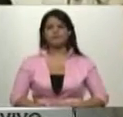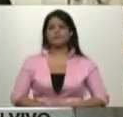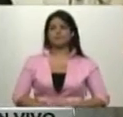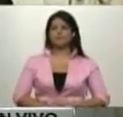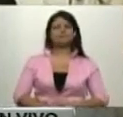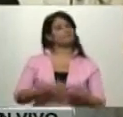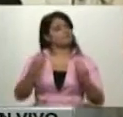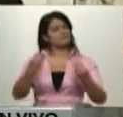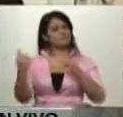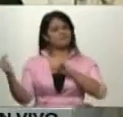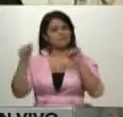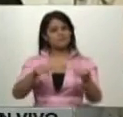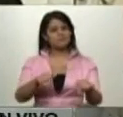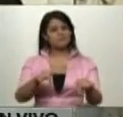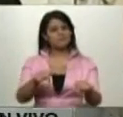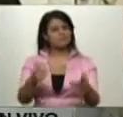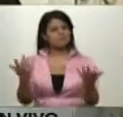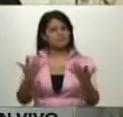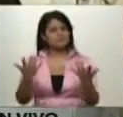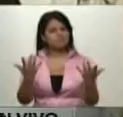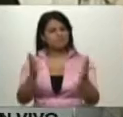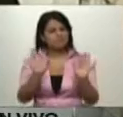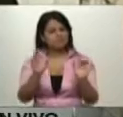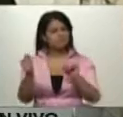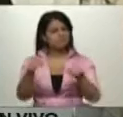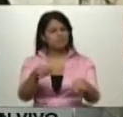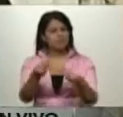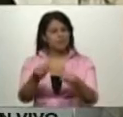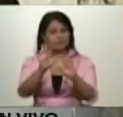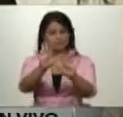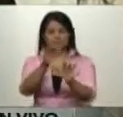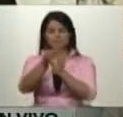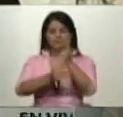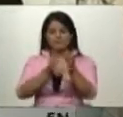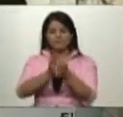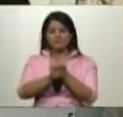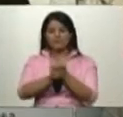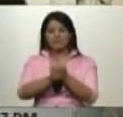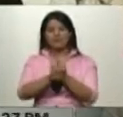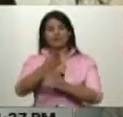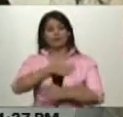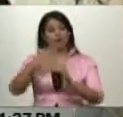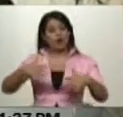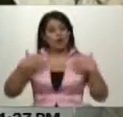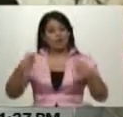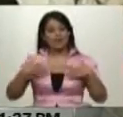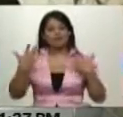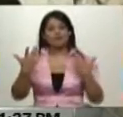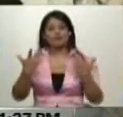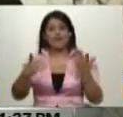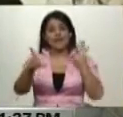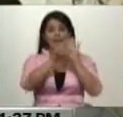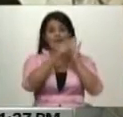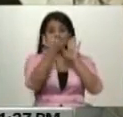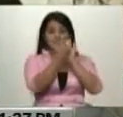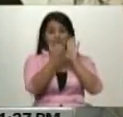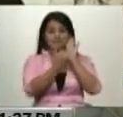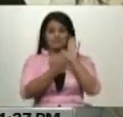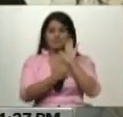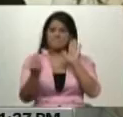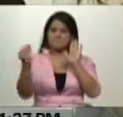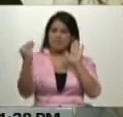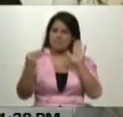para celebrar que seguimos profundizando la legislación revolucionaria en Venezuela